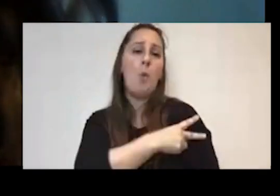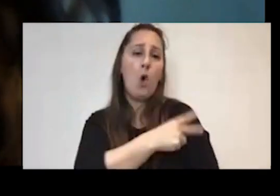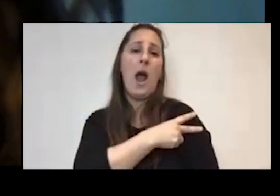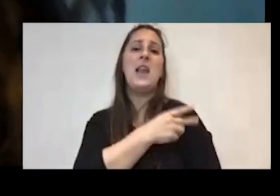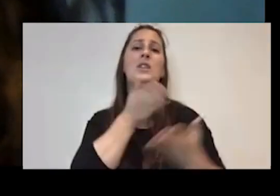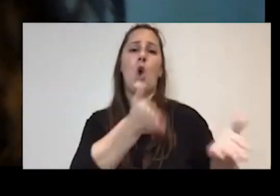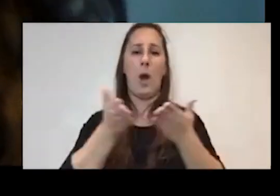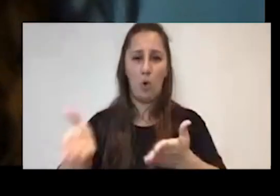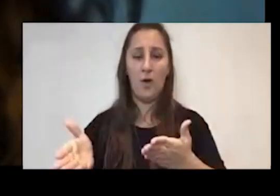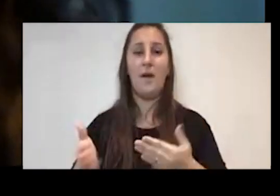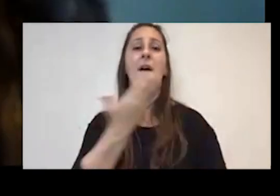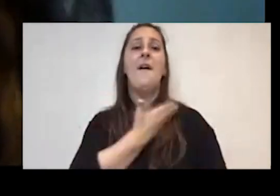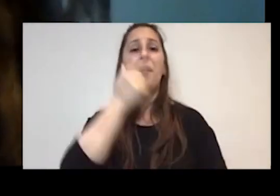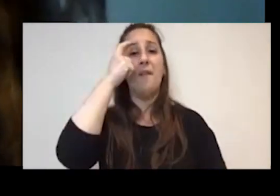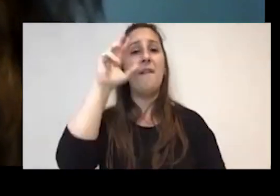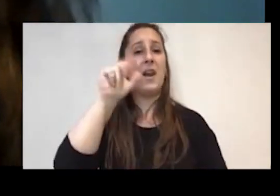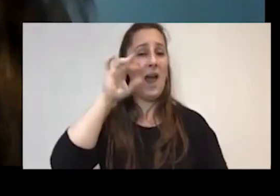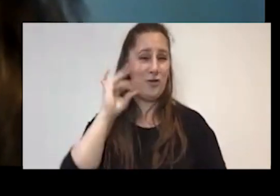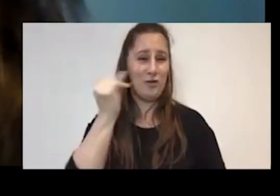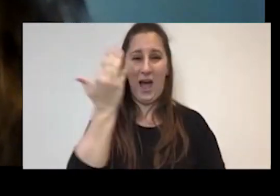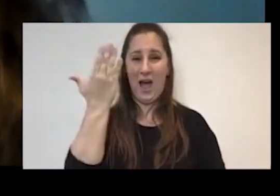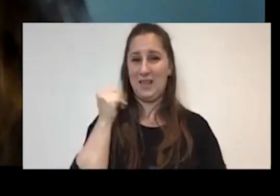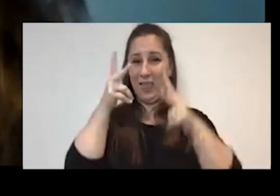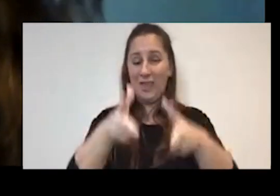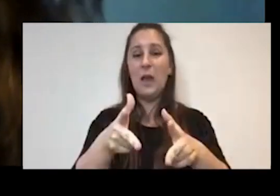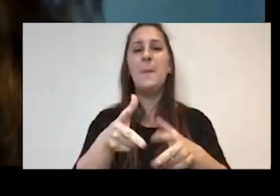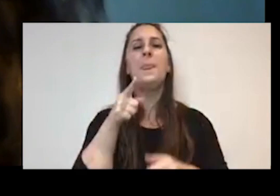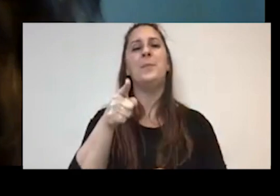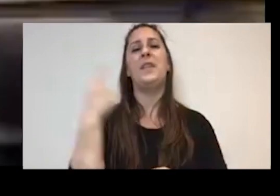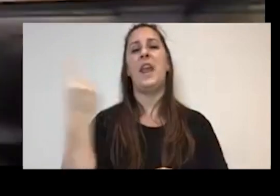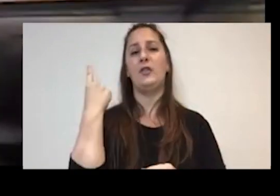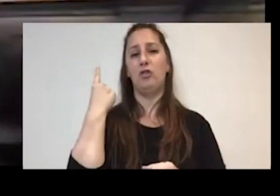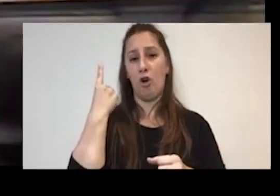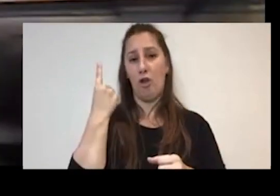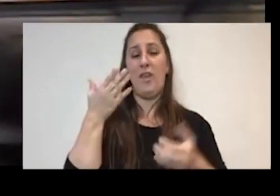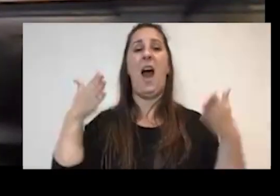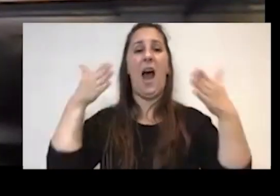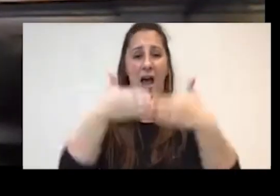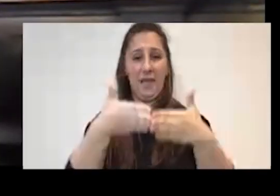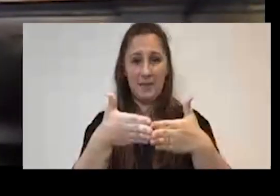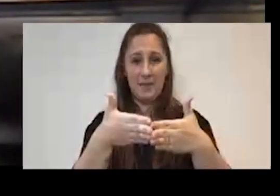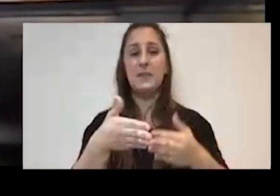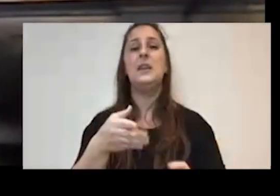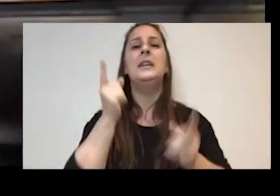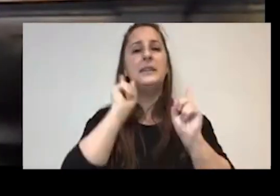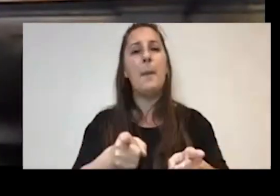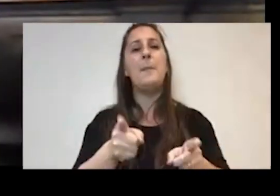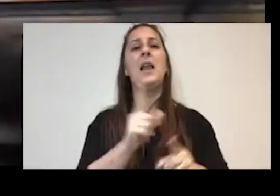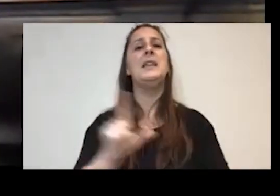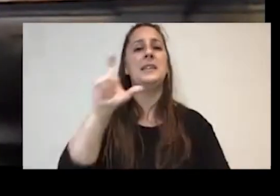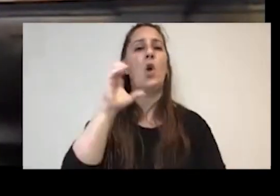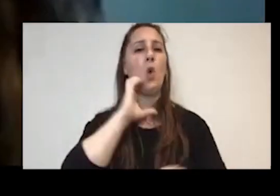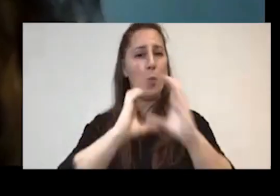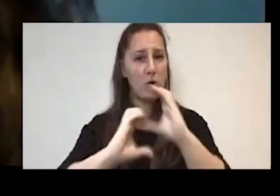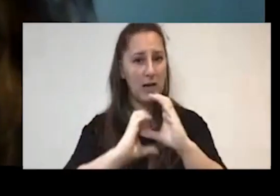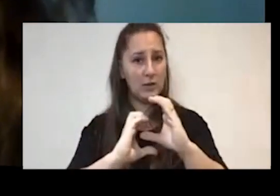colaboradores. Fernando Galarraga, como ya les mencioné, es director ejecutivo de la Agencia Nacional de Discapacidad, además es licenciado en